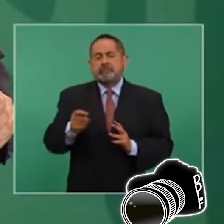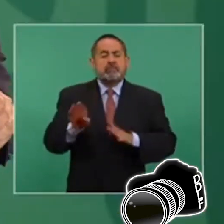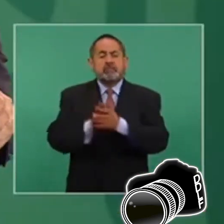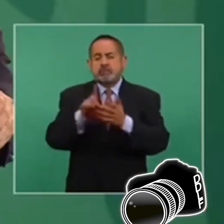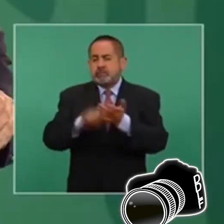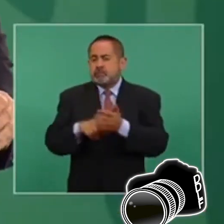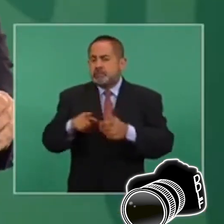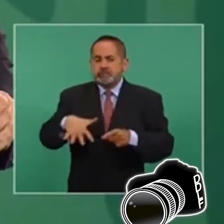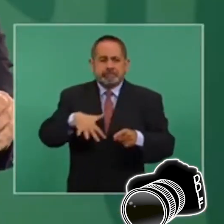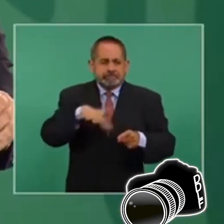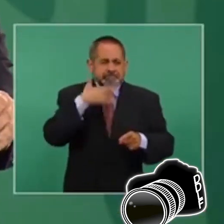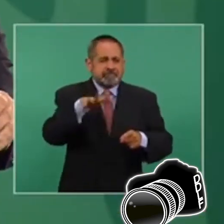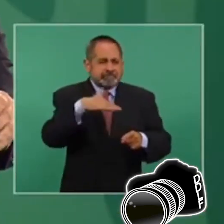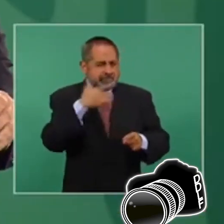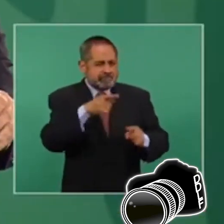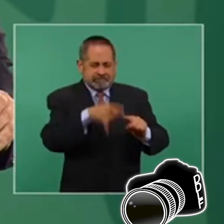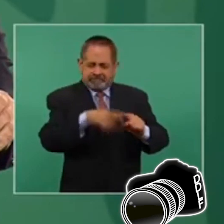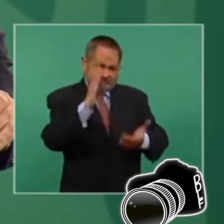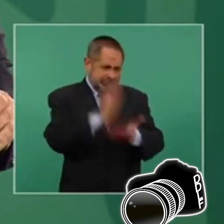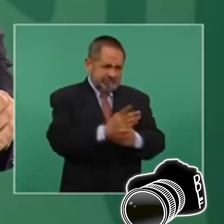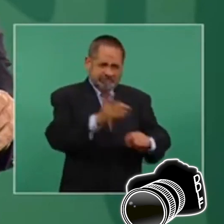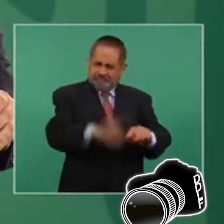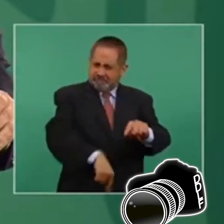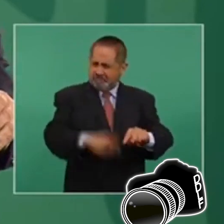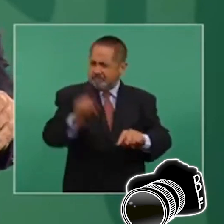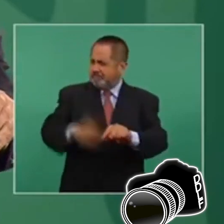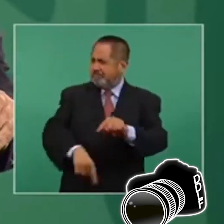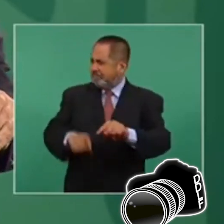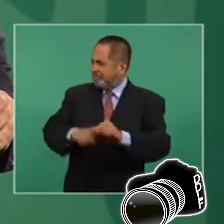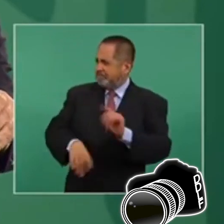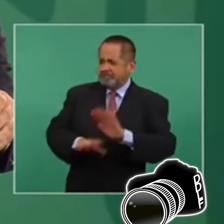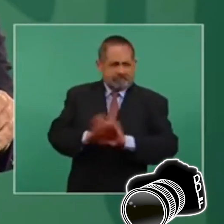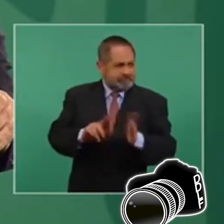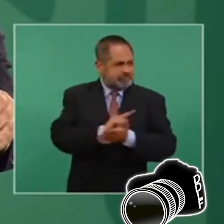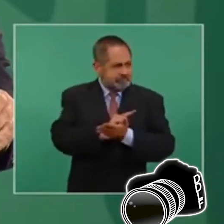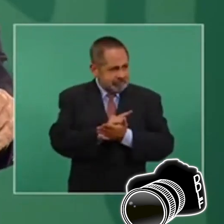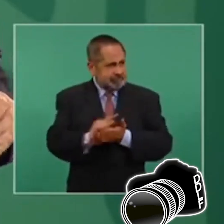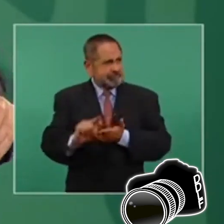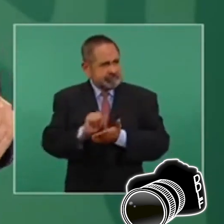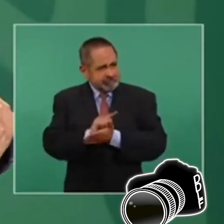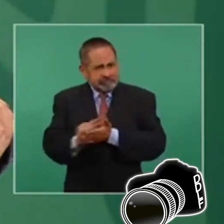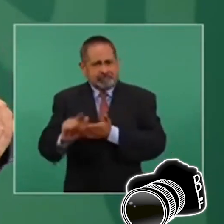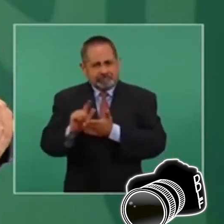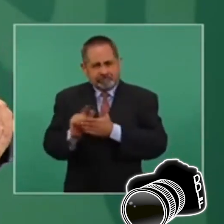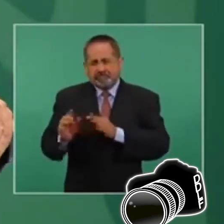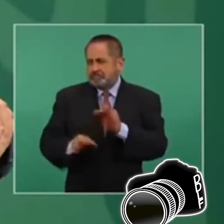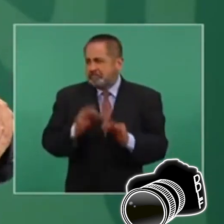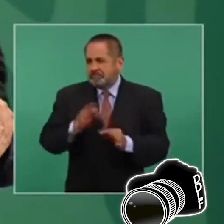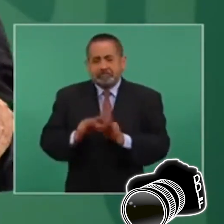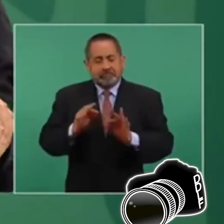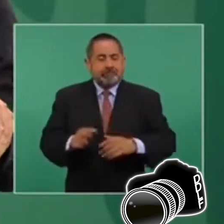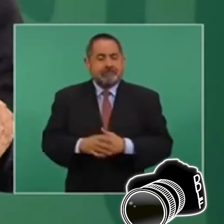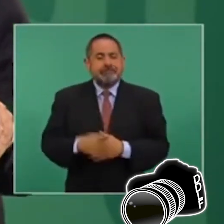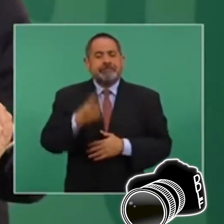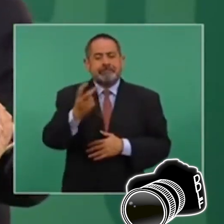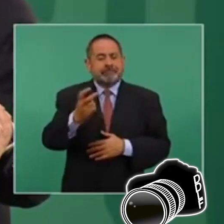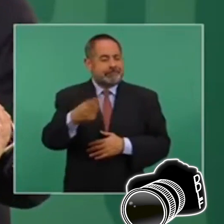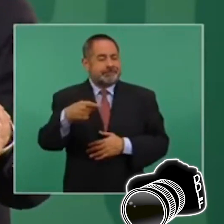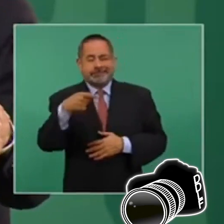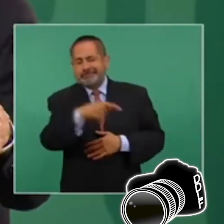la corrupción se está desterrando la corrupción por eso es